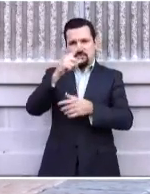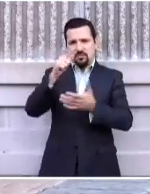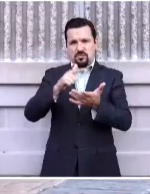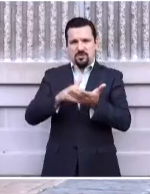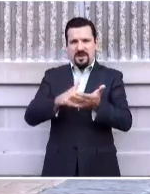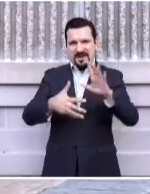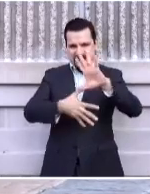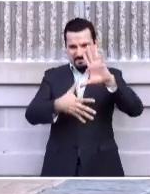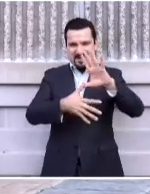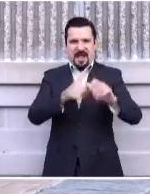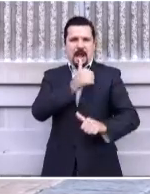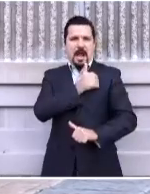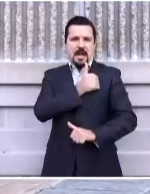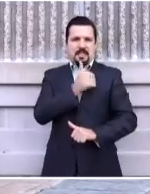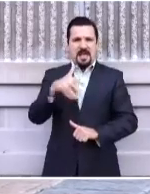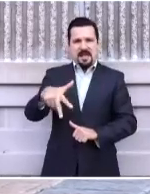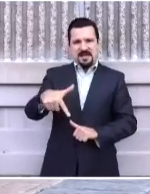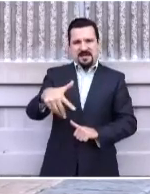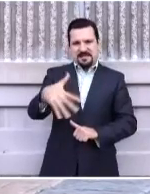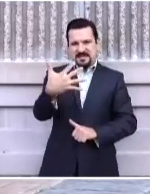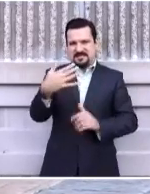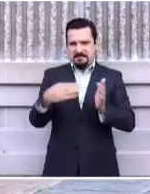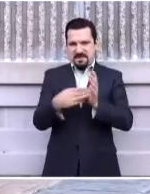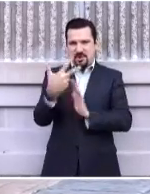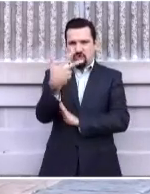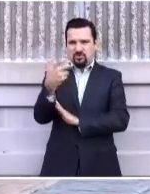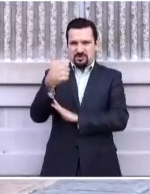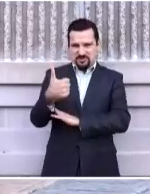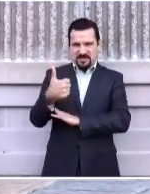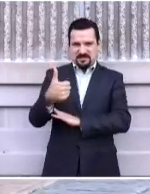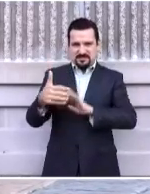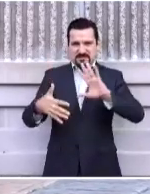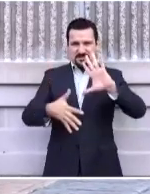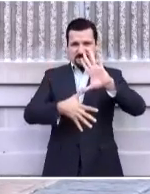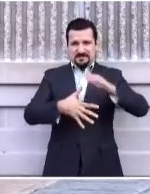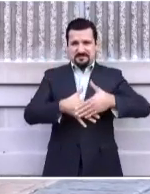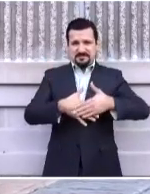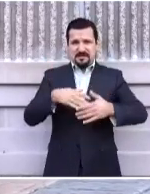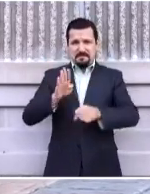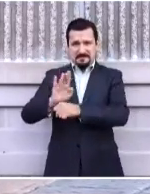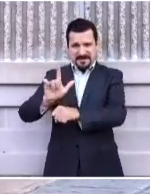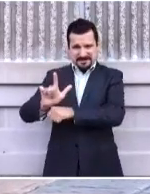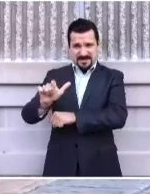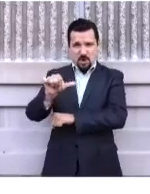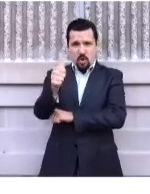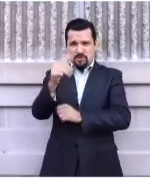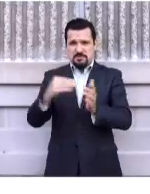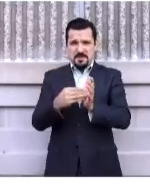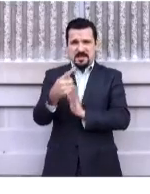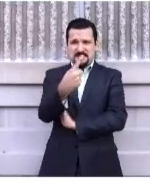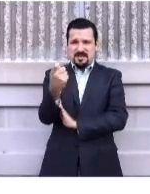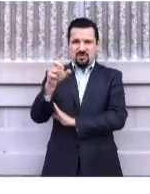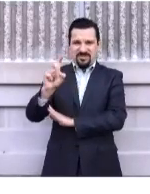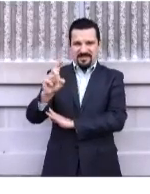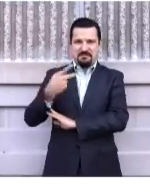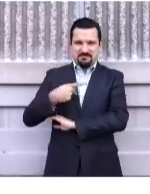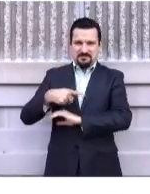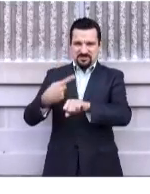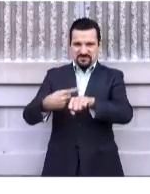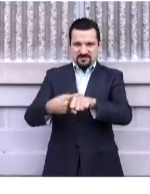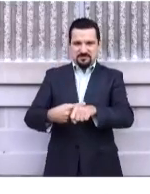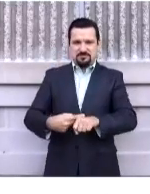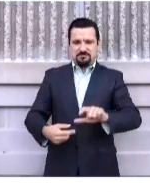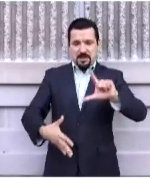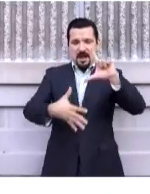tiene 15.806 casos, y Brasil, que tiene 11.130. Por lo que respecta a